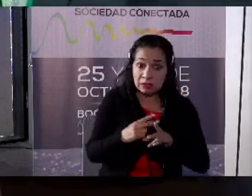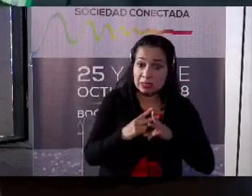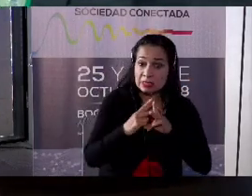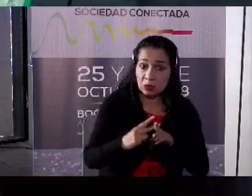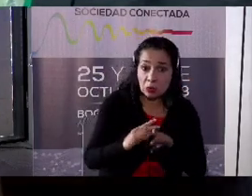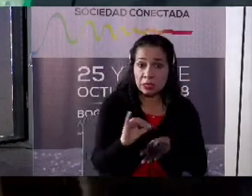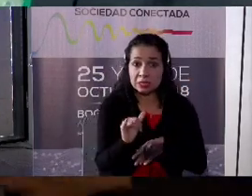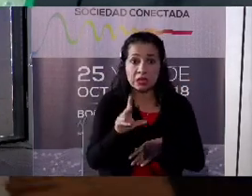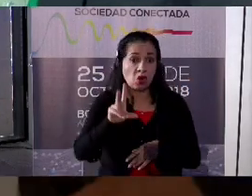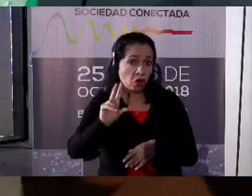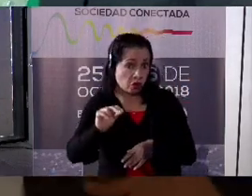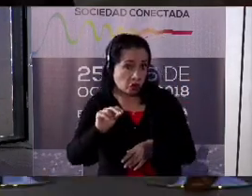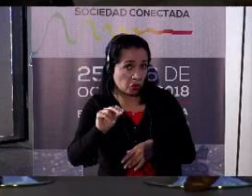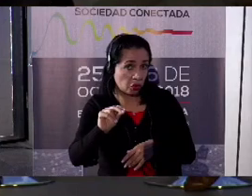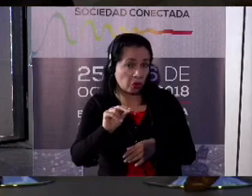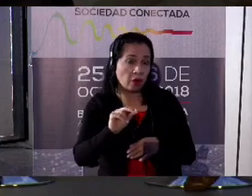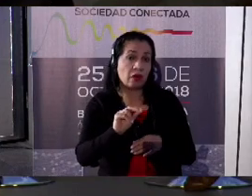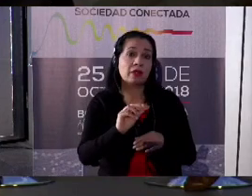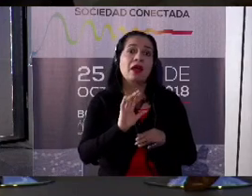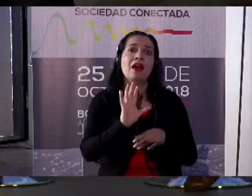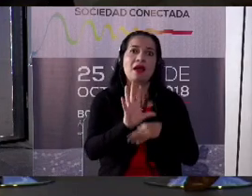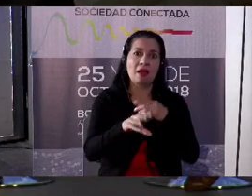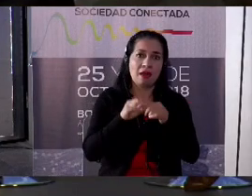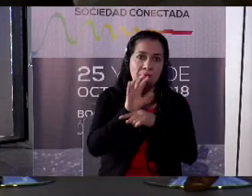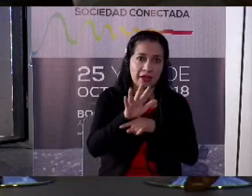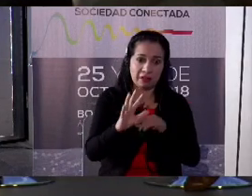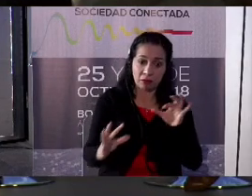plataforma va a tener seguridad